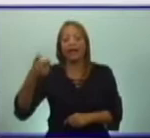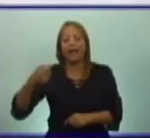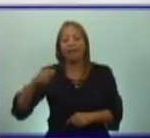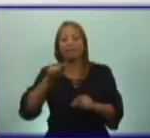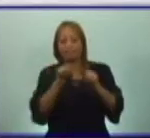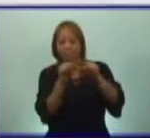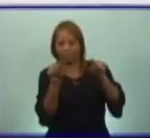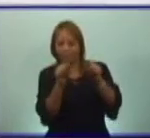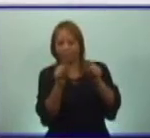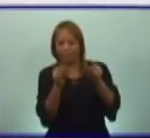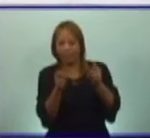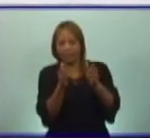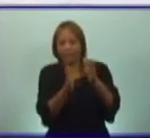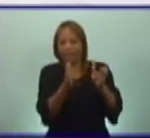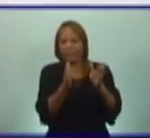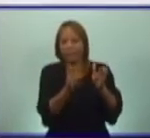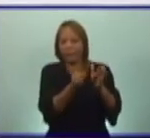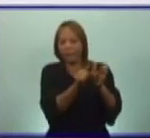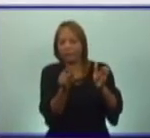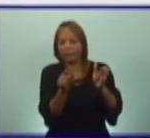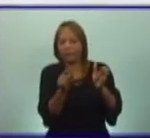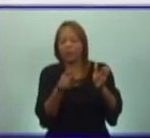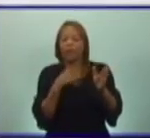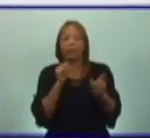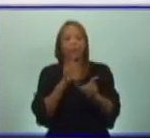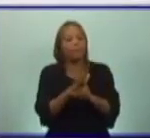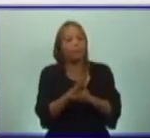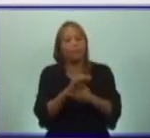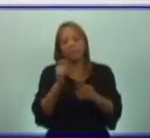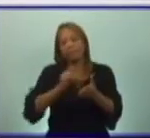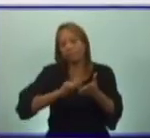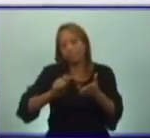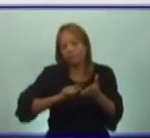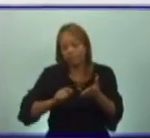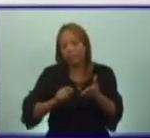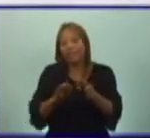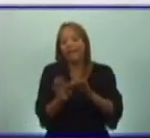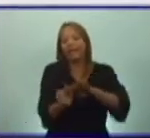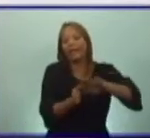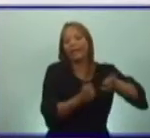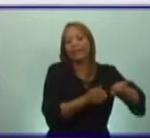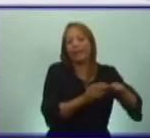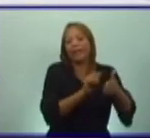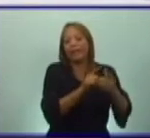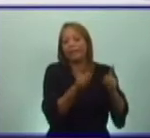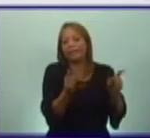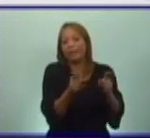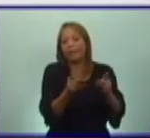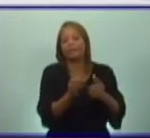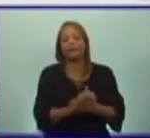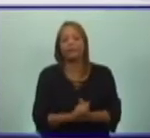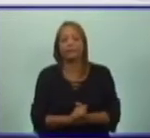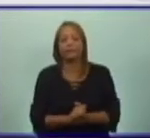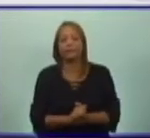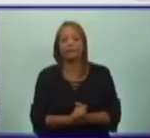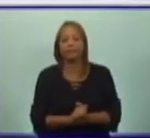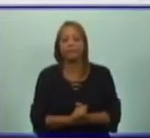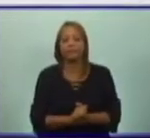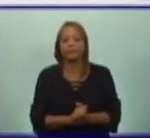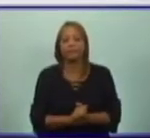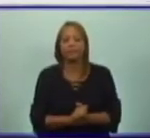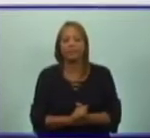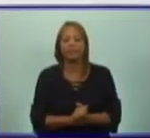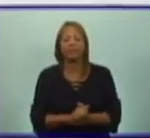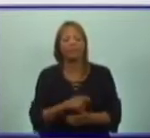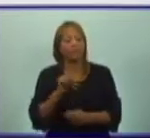a la hora de todo el texto que van a desarrollar en su trabajo. Esto